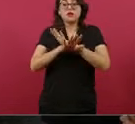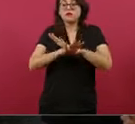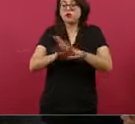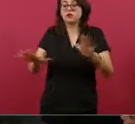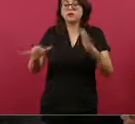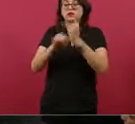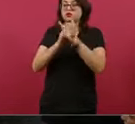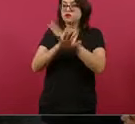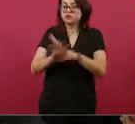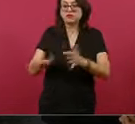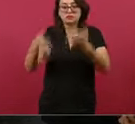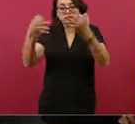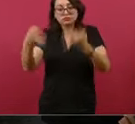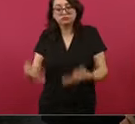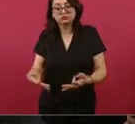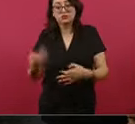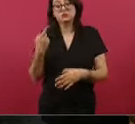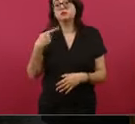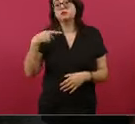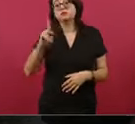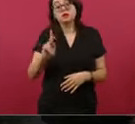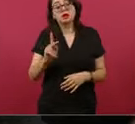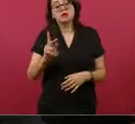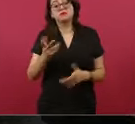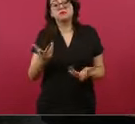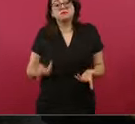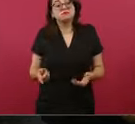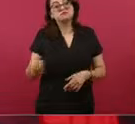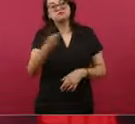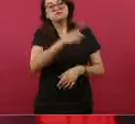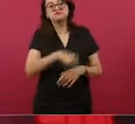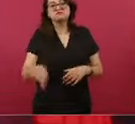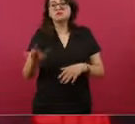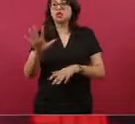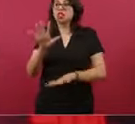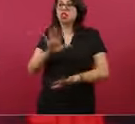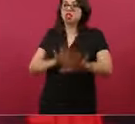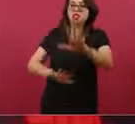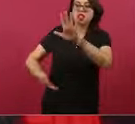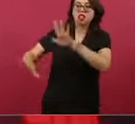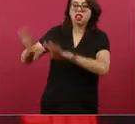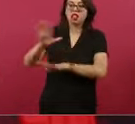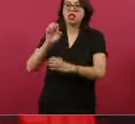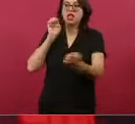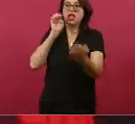seguirles creyendo y les guste que los manipulen, porque pues